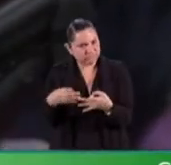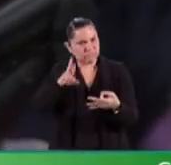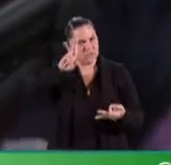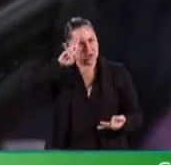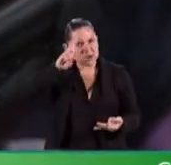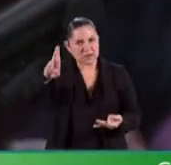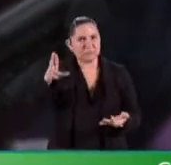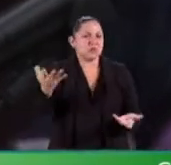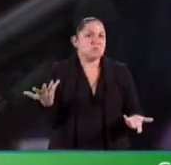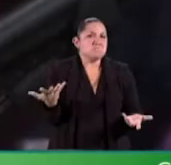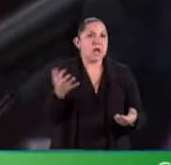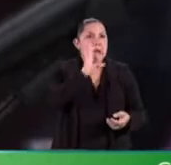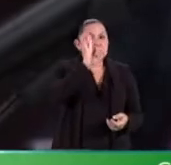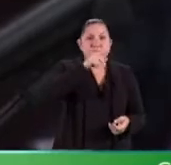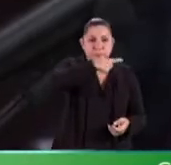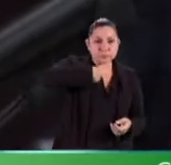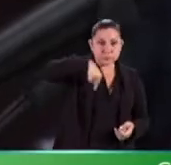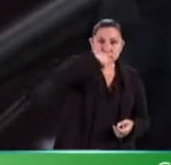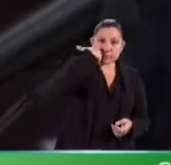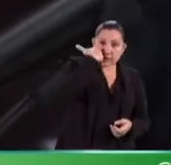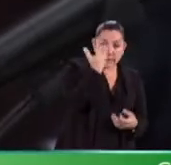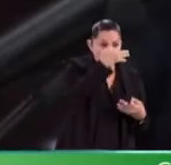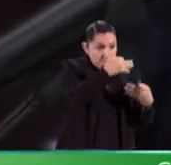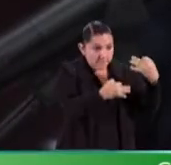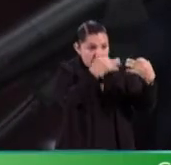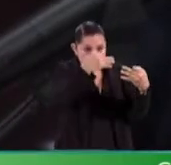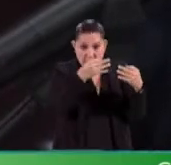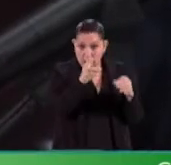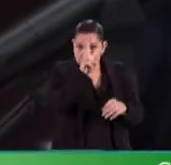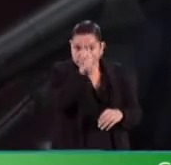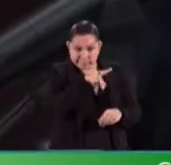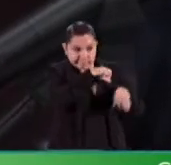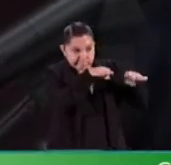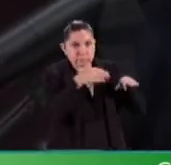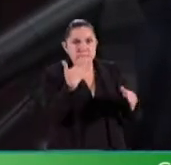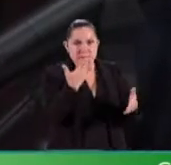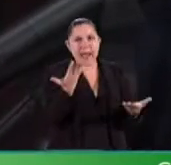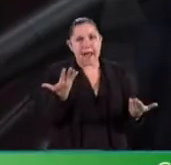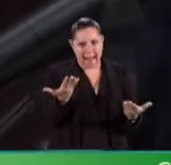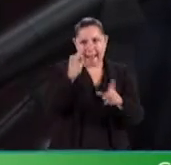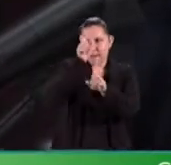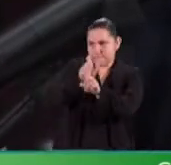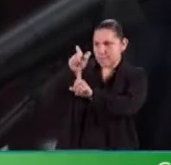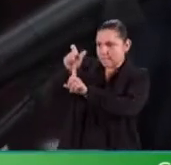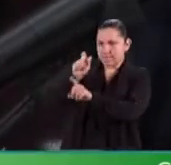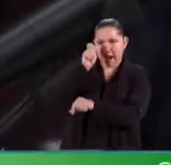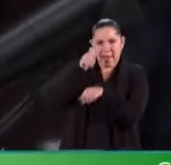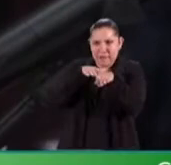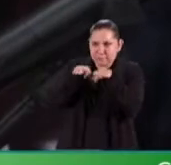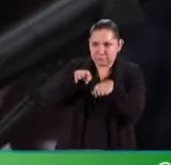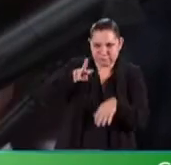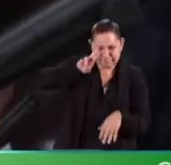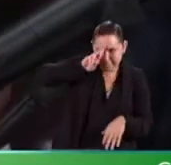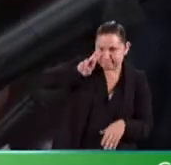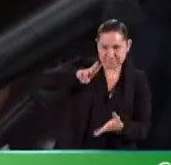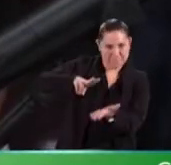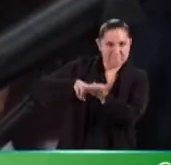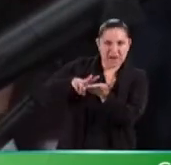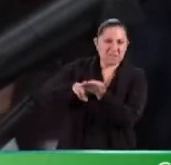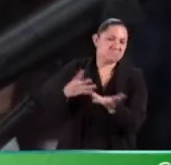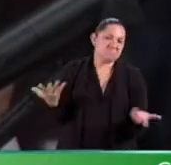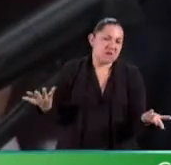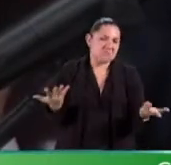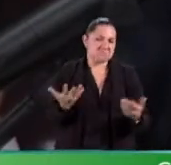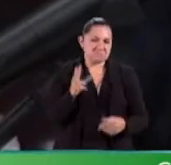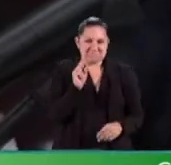mejor en la administración de la justicia. Cuarto, y algo crucial que no se ha dicho en este debate,